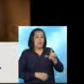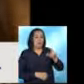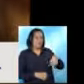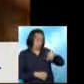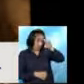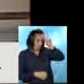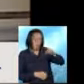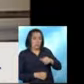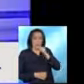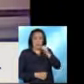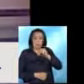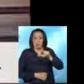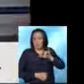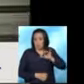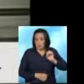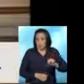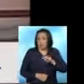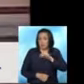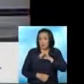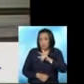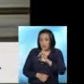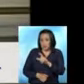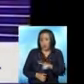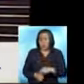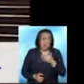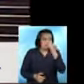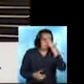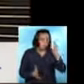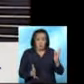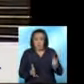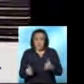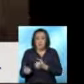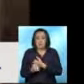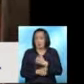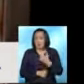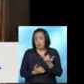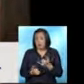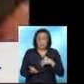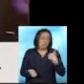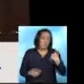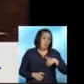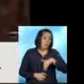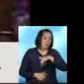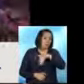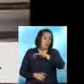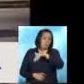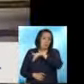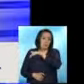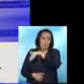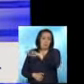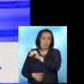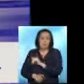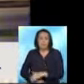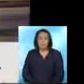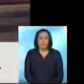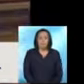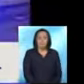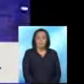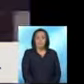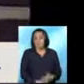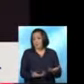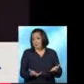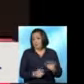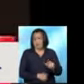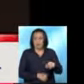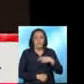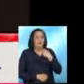peruano. Si no supiste amar, ahora te puedes marchar. Pero la